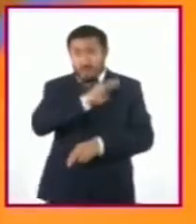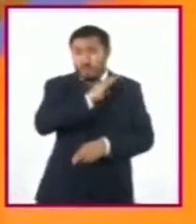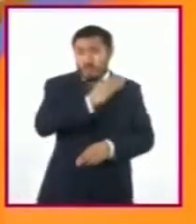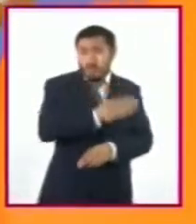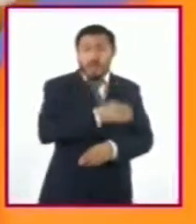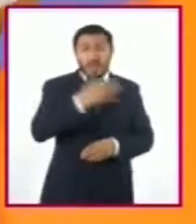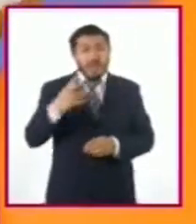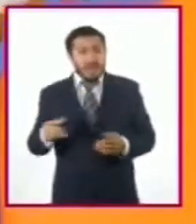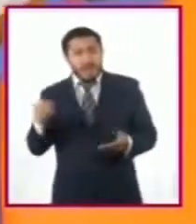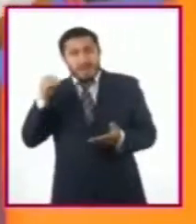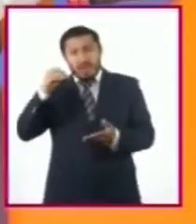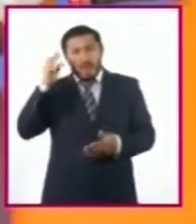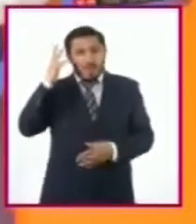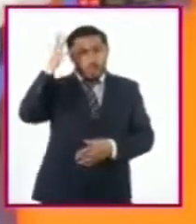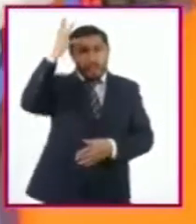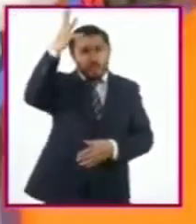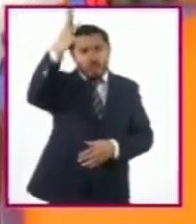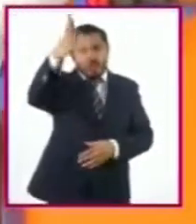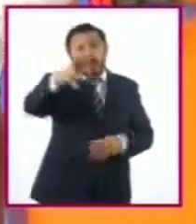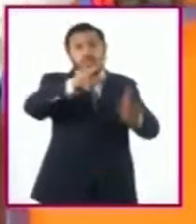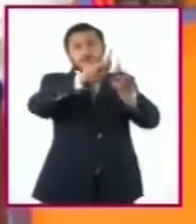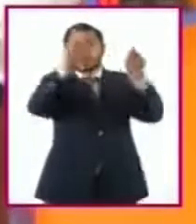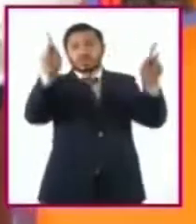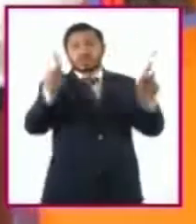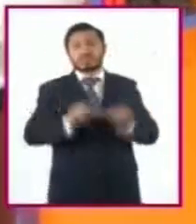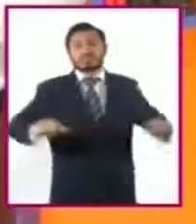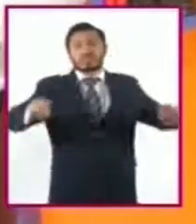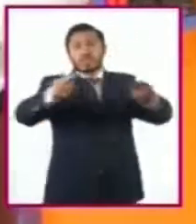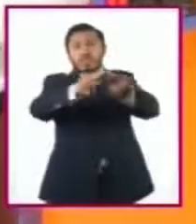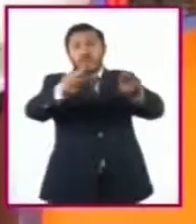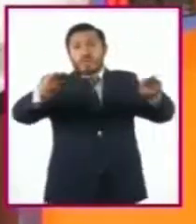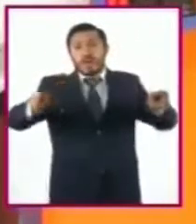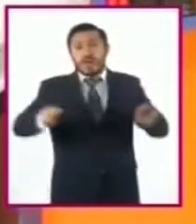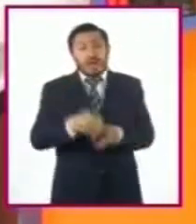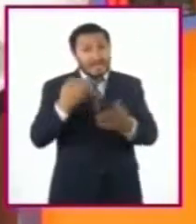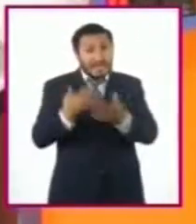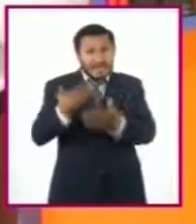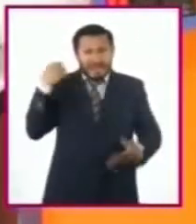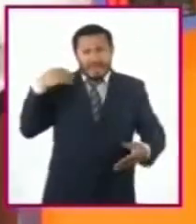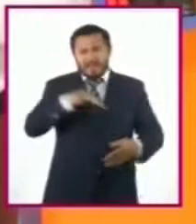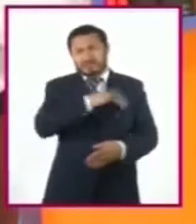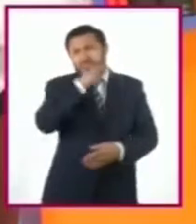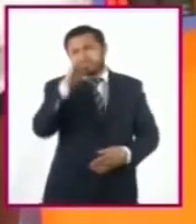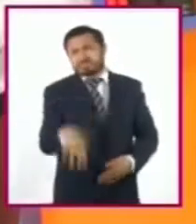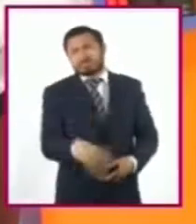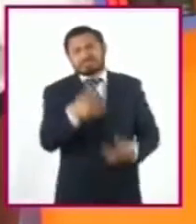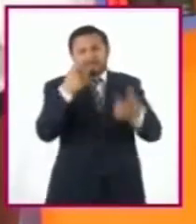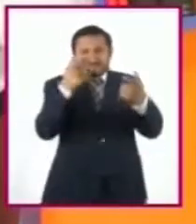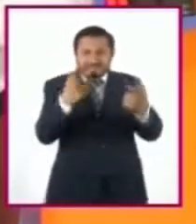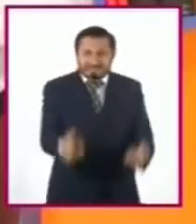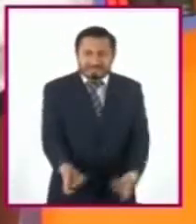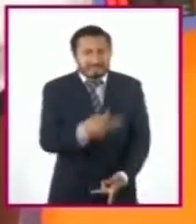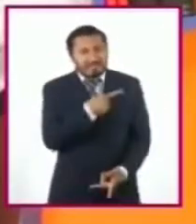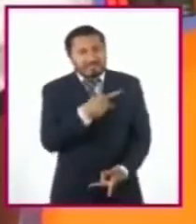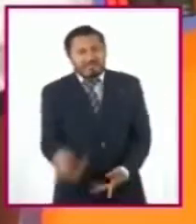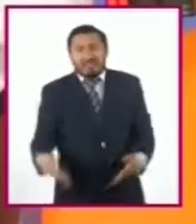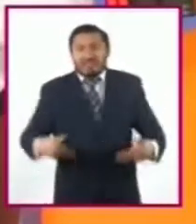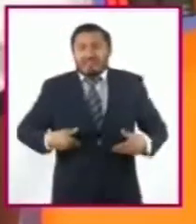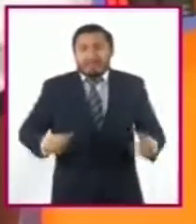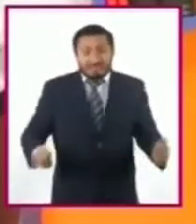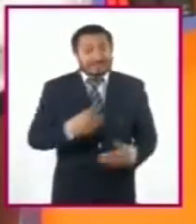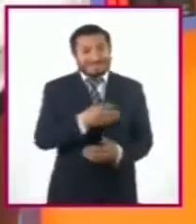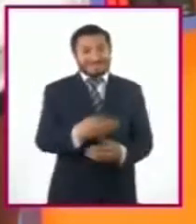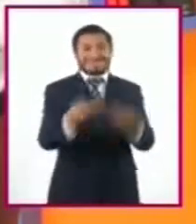futuro en el que se vislumbra la paz de las naciones que han enfrentado la miseria, la muerte, el hambre. Como escuchamos,